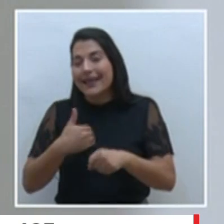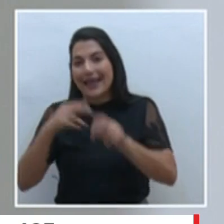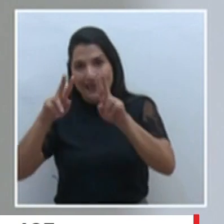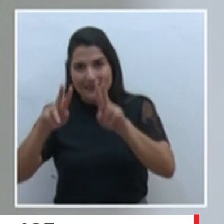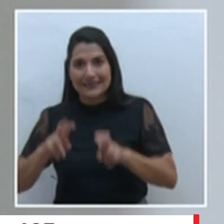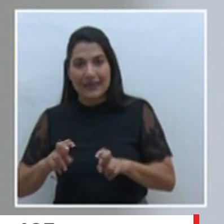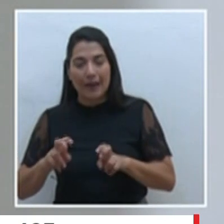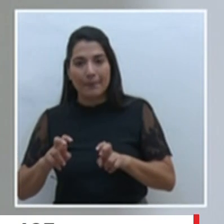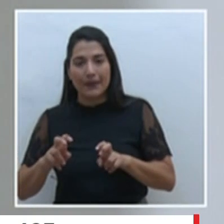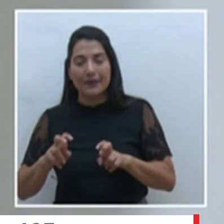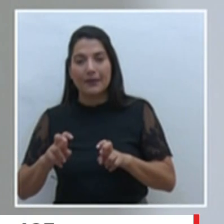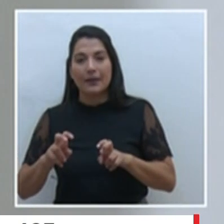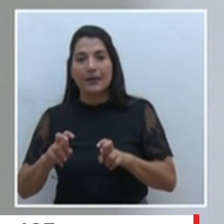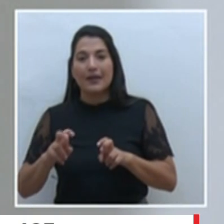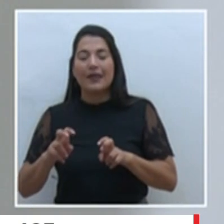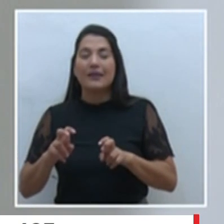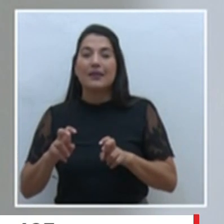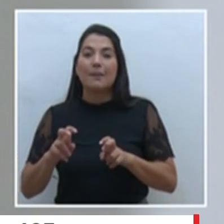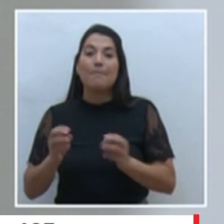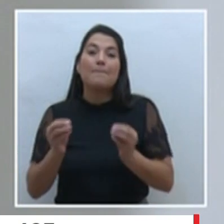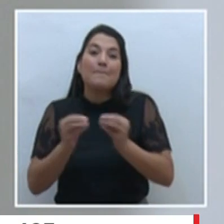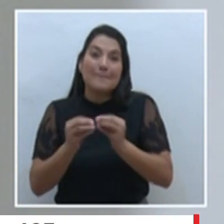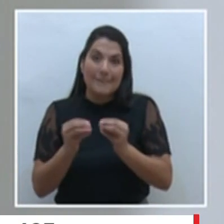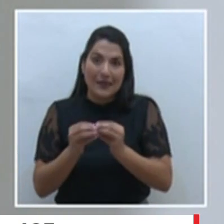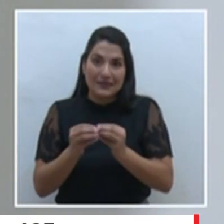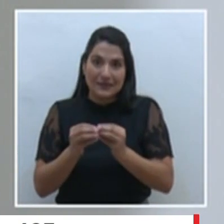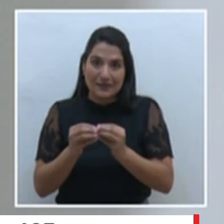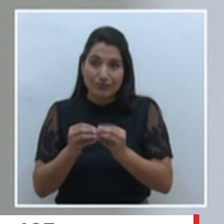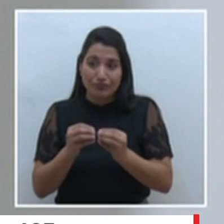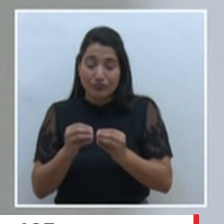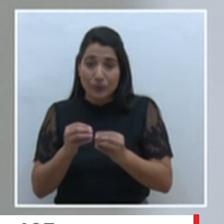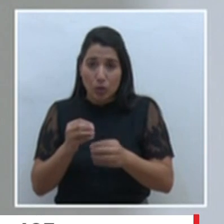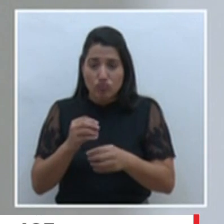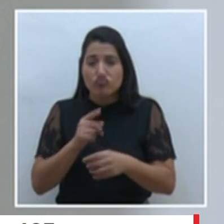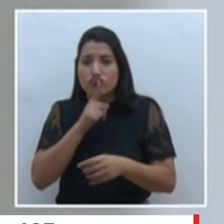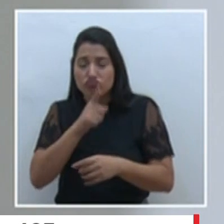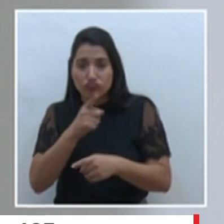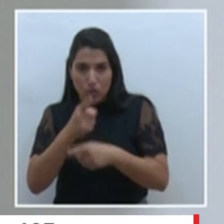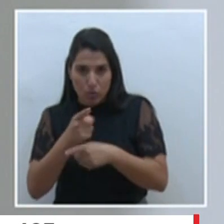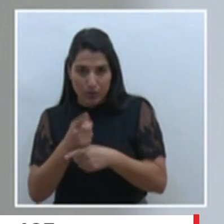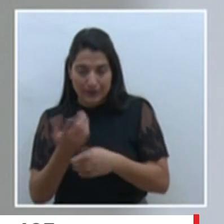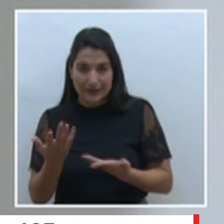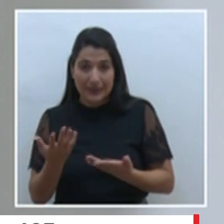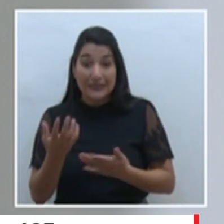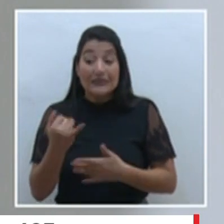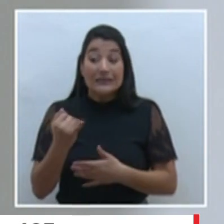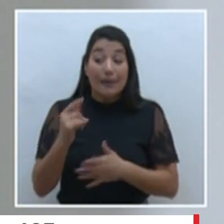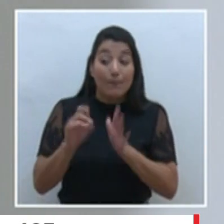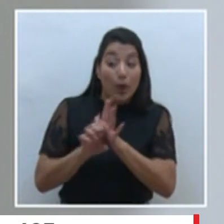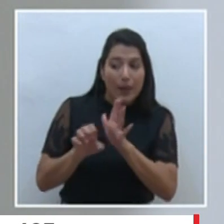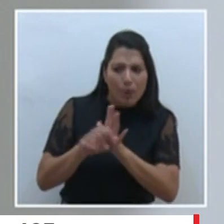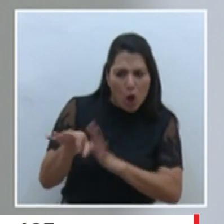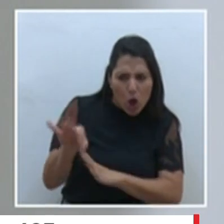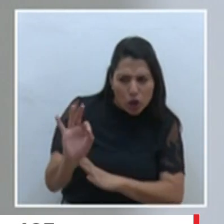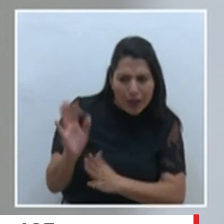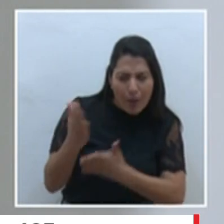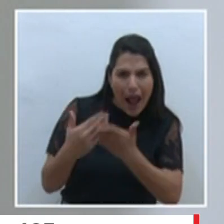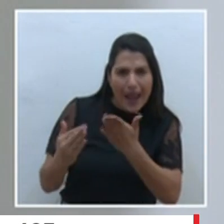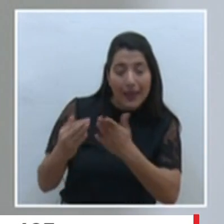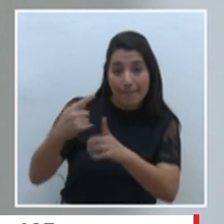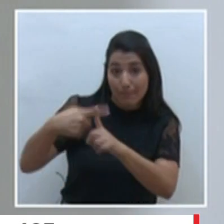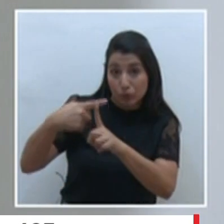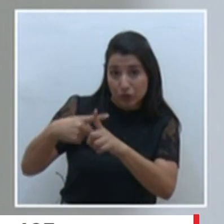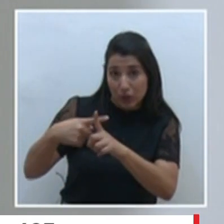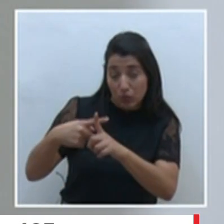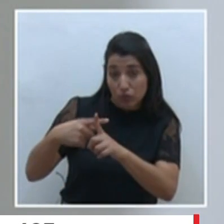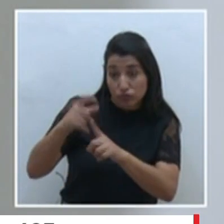pruebas de una forma mucho más efectiva. Como indico, si uno encuentra a alguien positivo, eso deriva